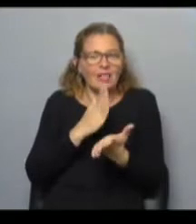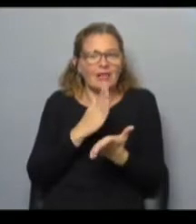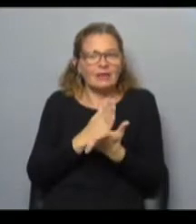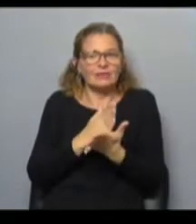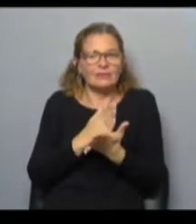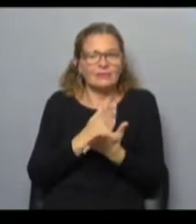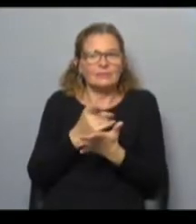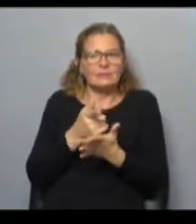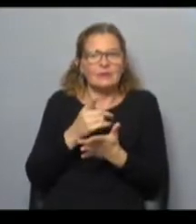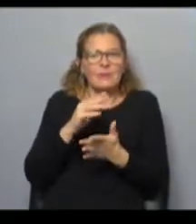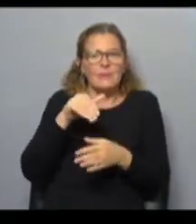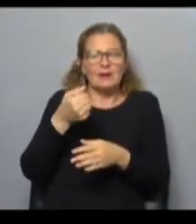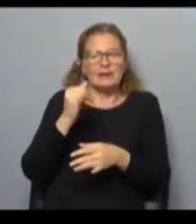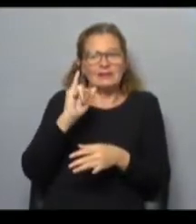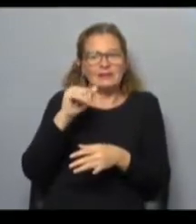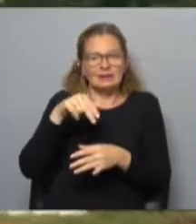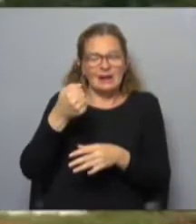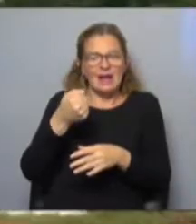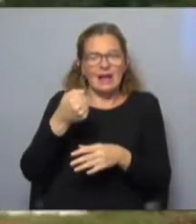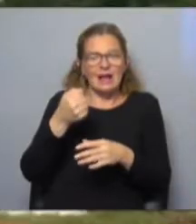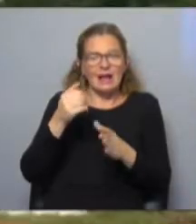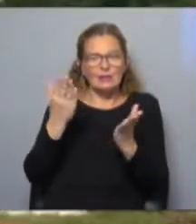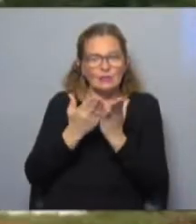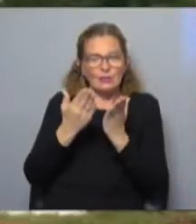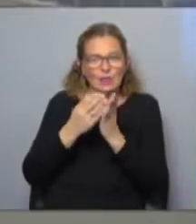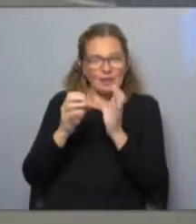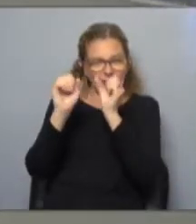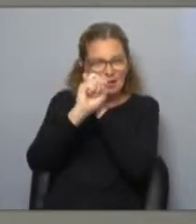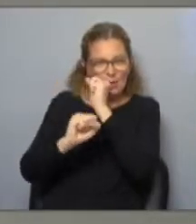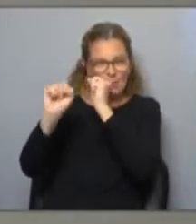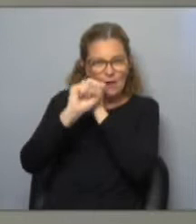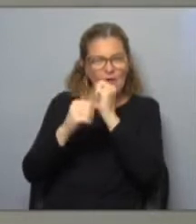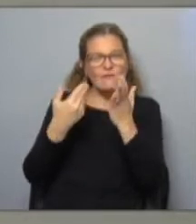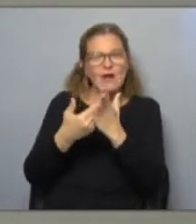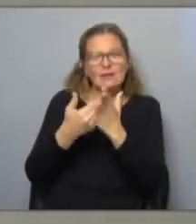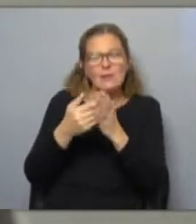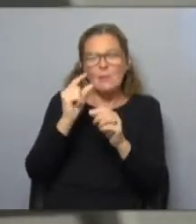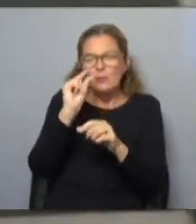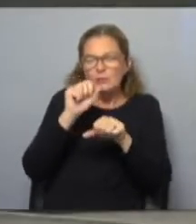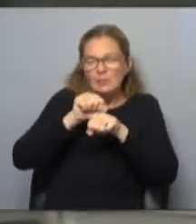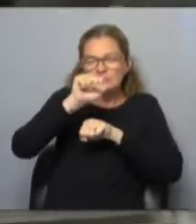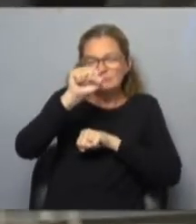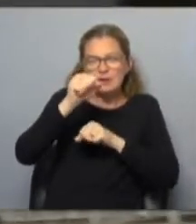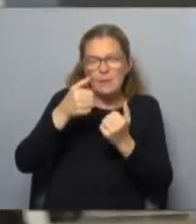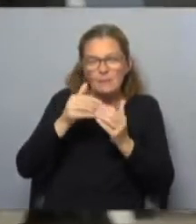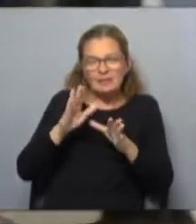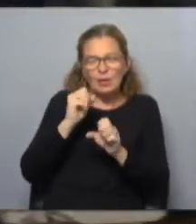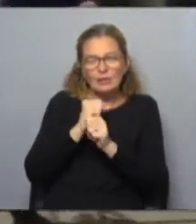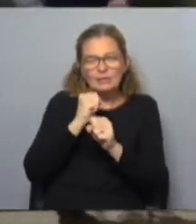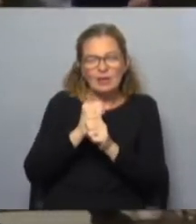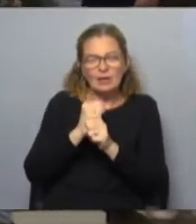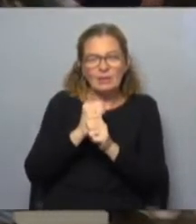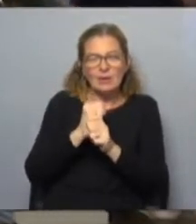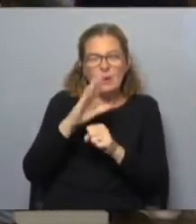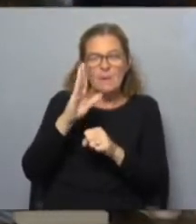Martina Colombo Berti era estudiante de Ingeniería en Energías Renovables en la UTEC y estaba a pocas materias de recibirse. Había comenzado a trabajar en el Parque